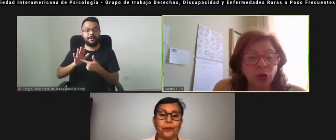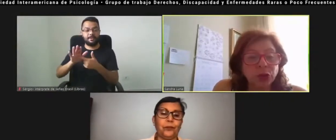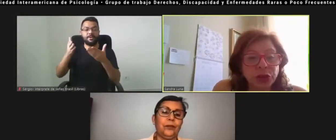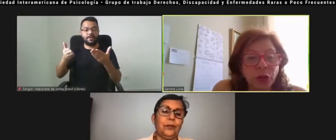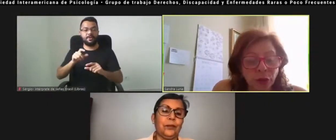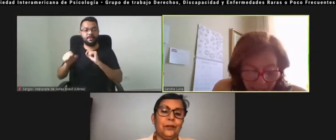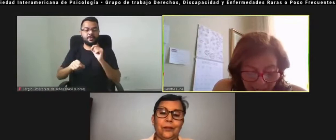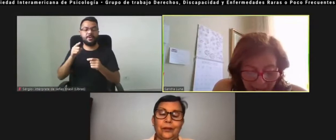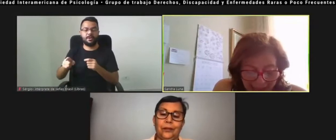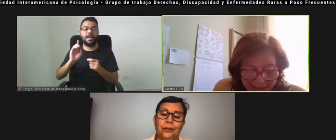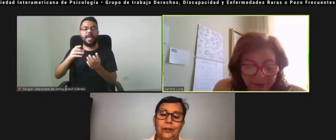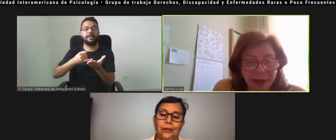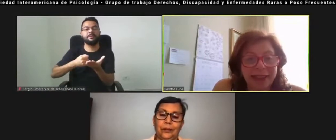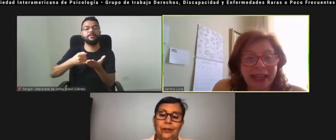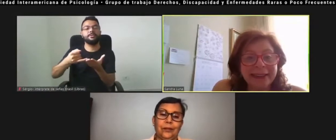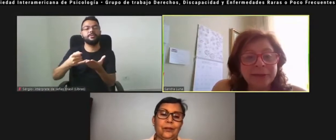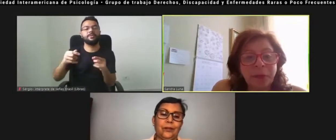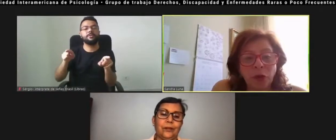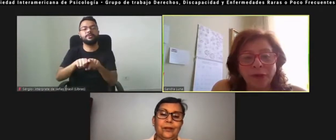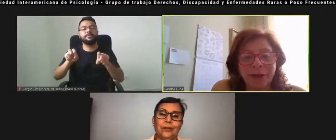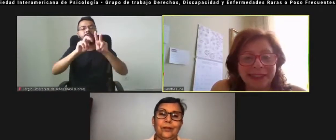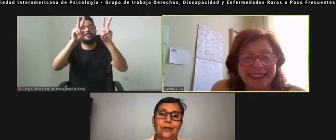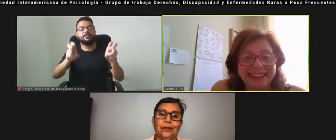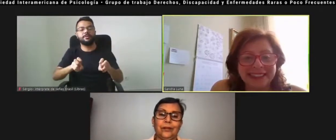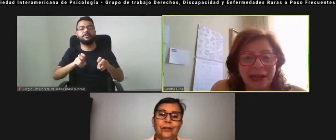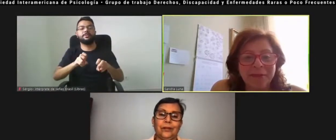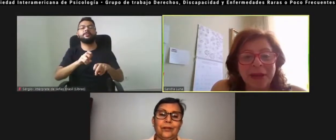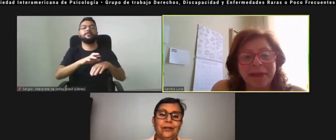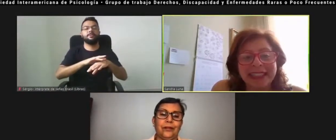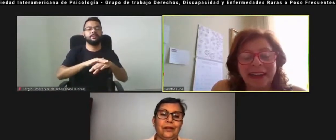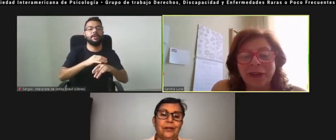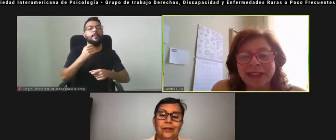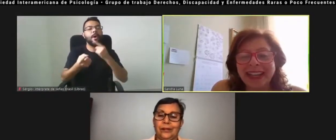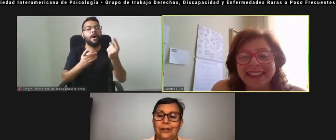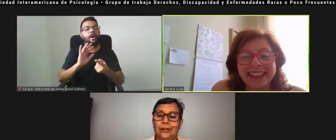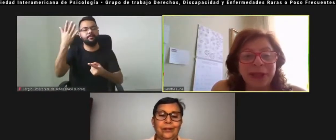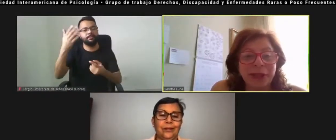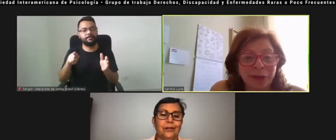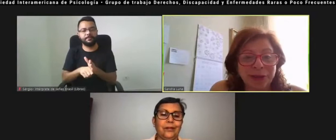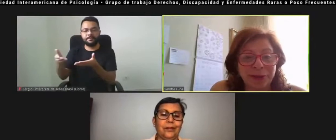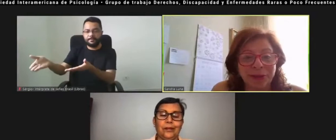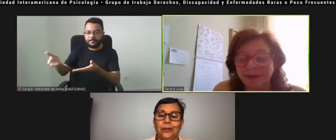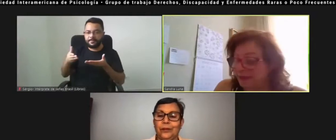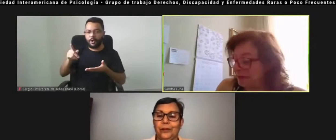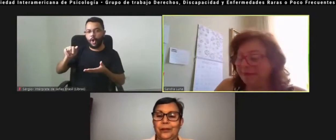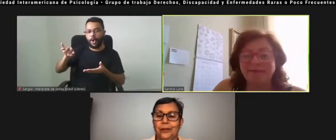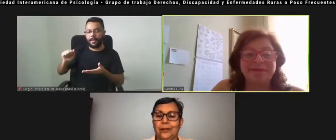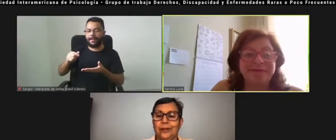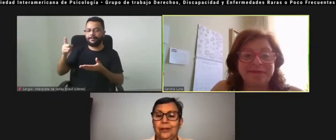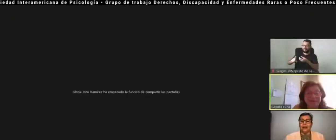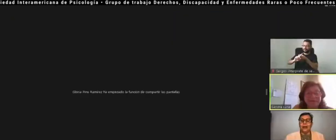introducción a las enfermedades poco frecuentes. Bienvenida Gloria y el micrófono es tuyo.